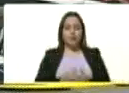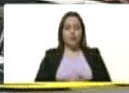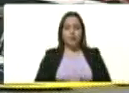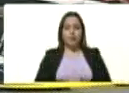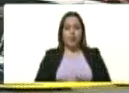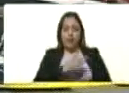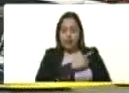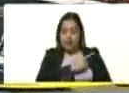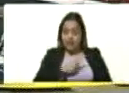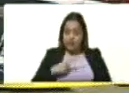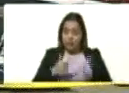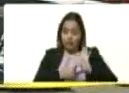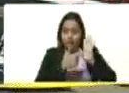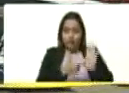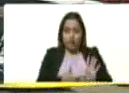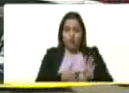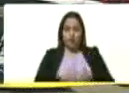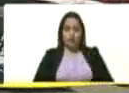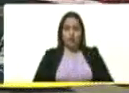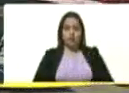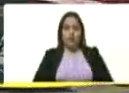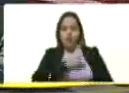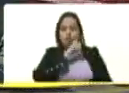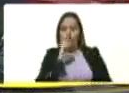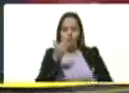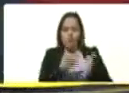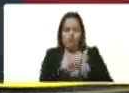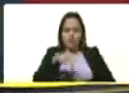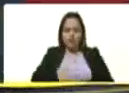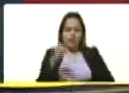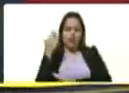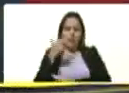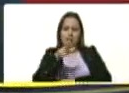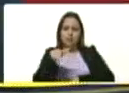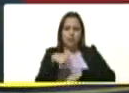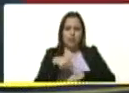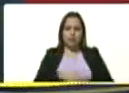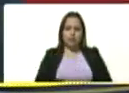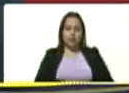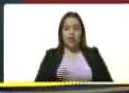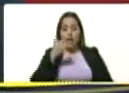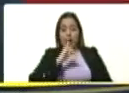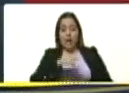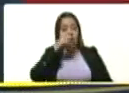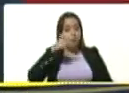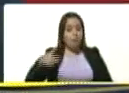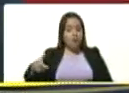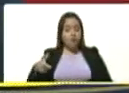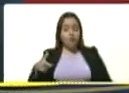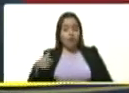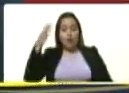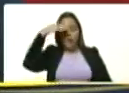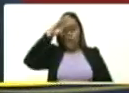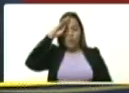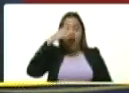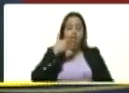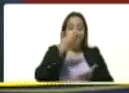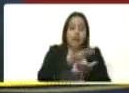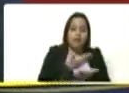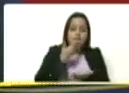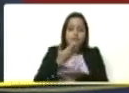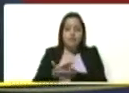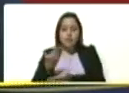Deseo expresar en nombre de esta Asamblea Nacional que representa a nuestro pueblo de Cuba agradecimiento